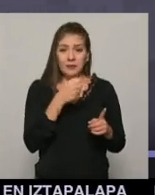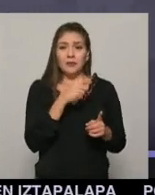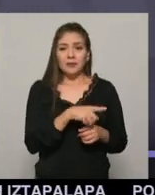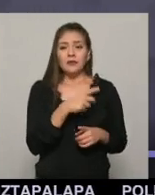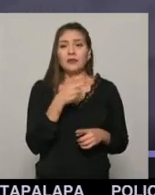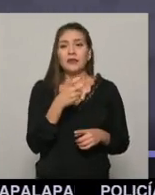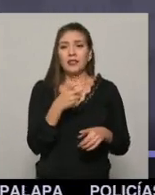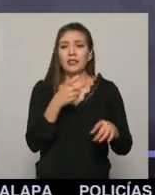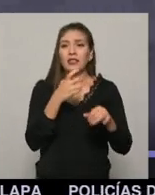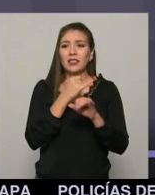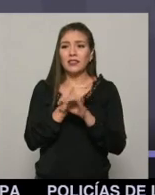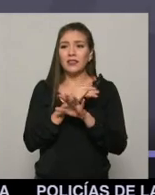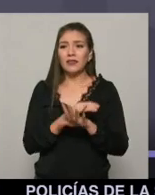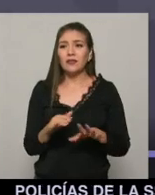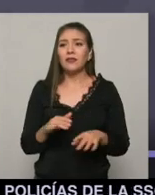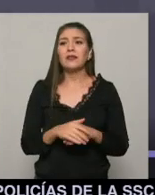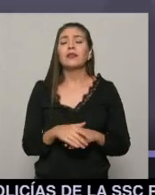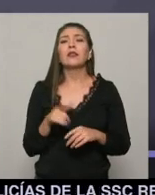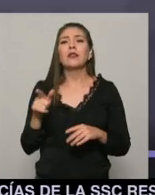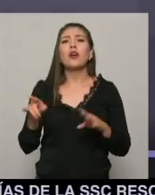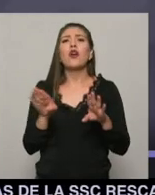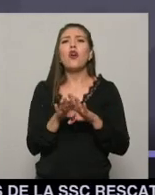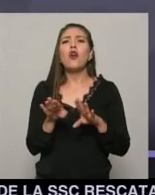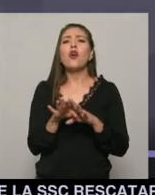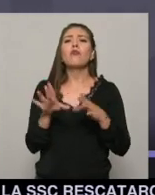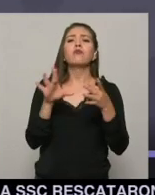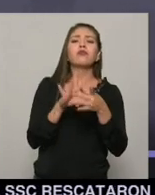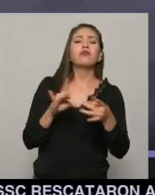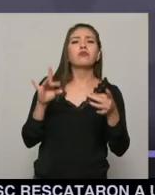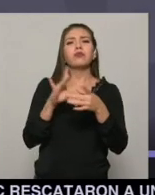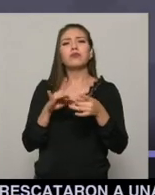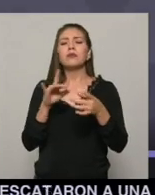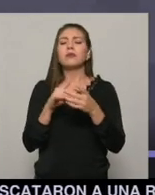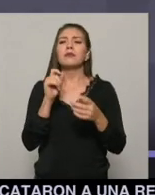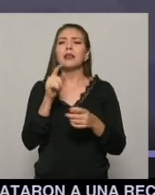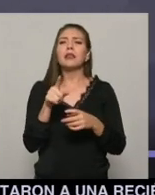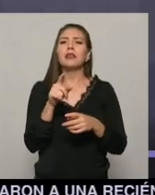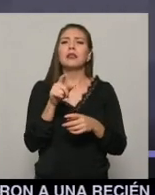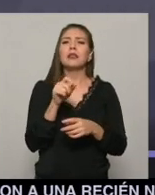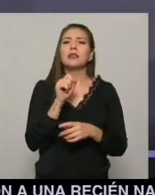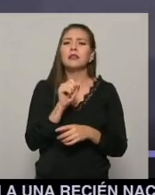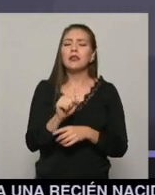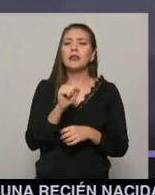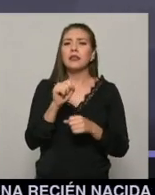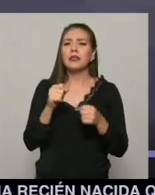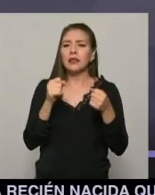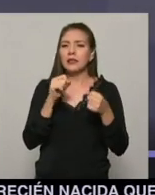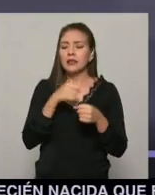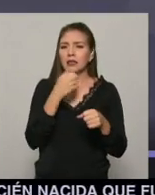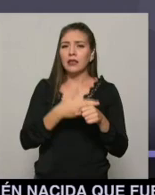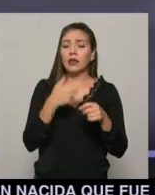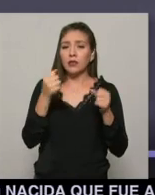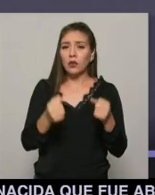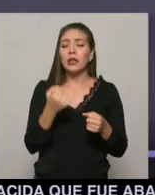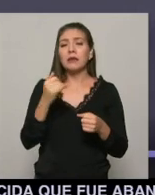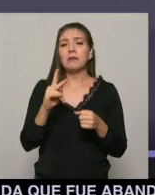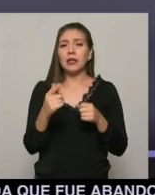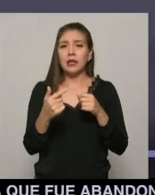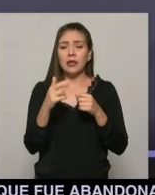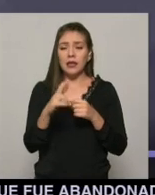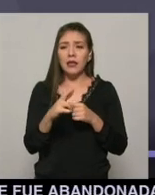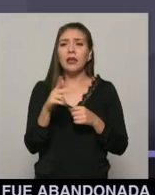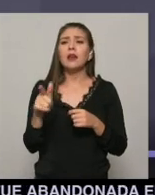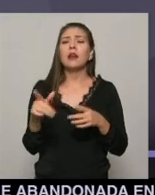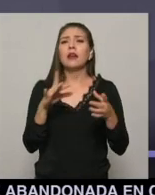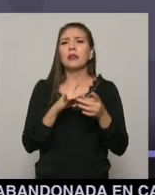esta información, ¿no? De cómo están procesando la información tanto la Secretaría de Seguridad Ciudadana como la Procuraduría, nos manda un mensaje, insisto, preocupante